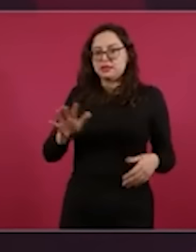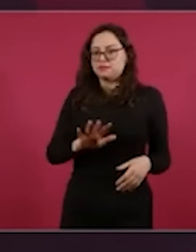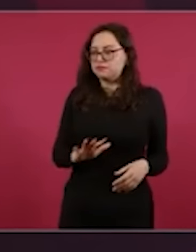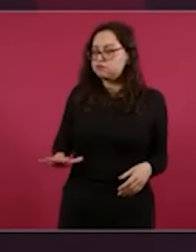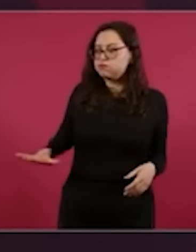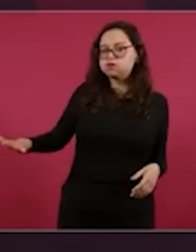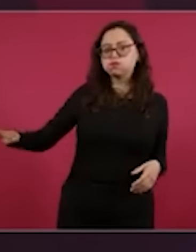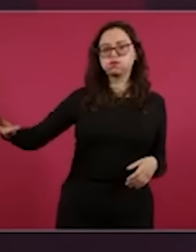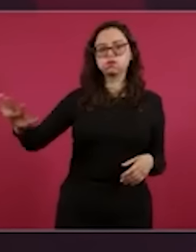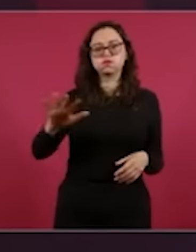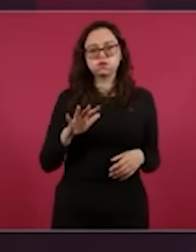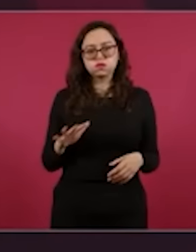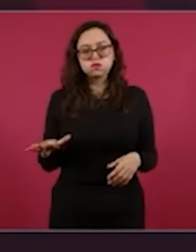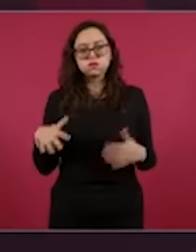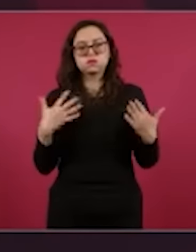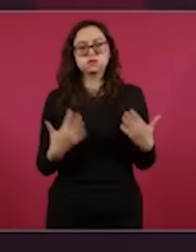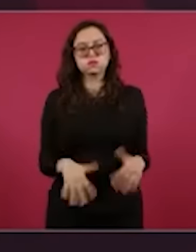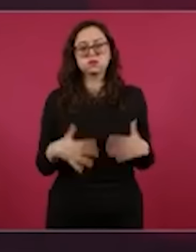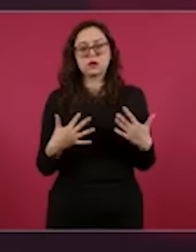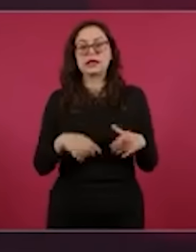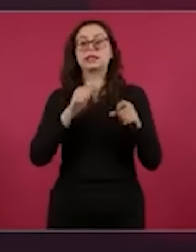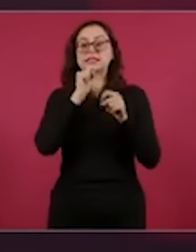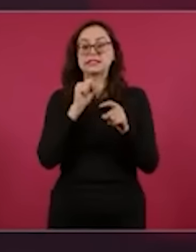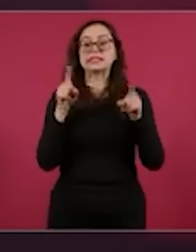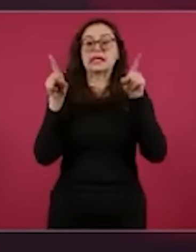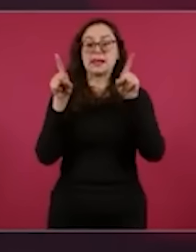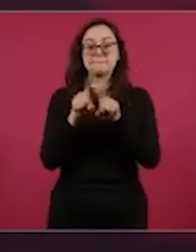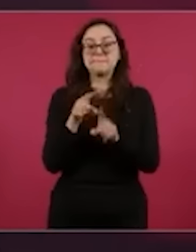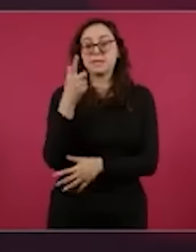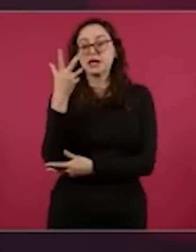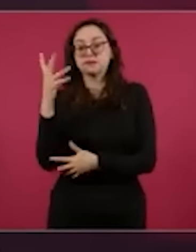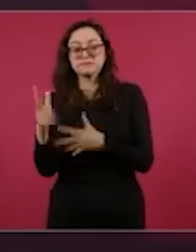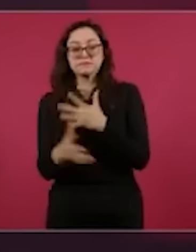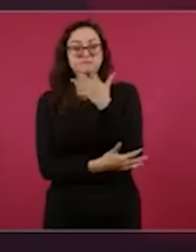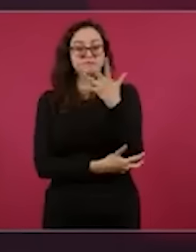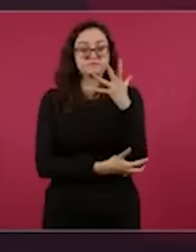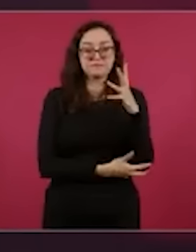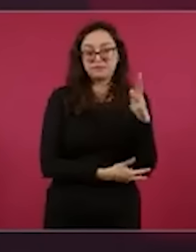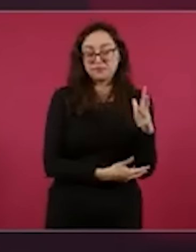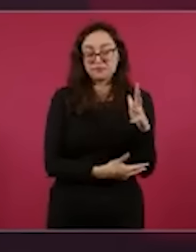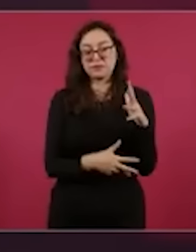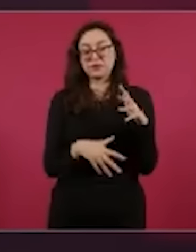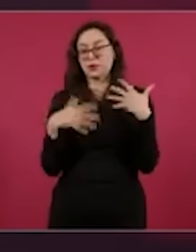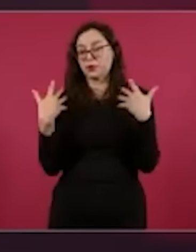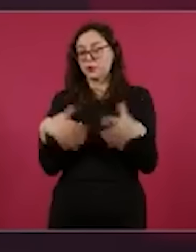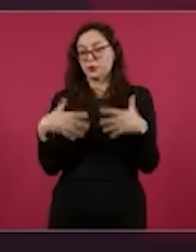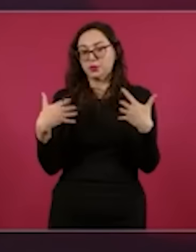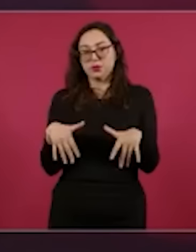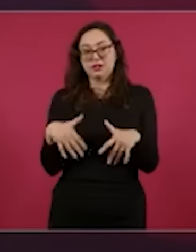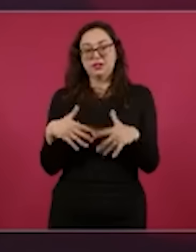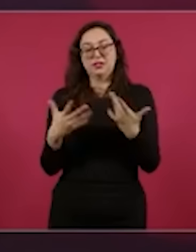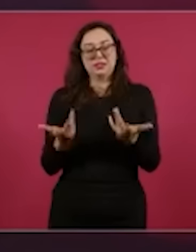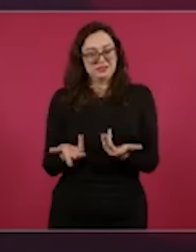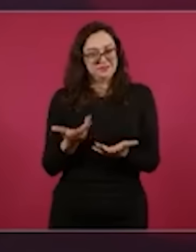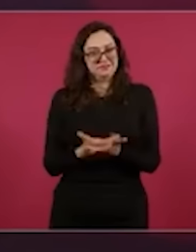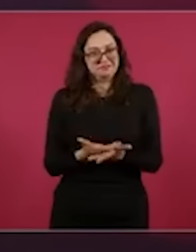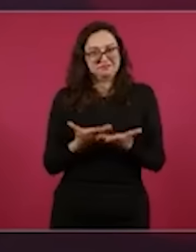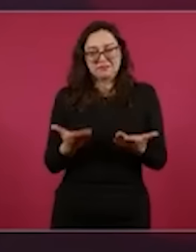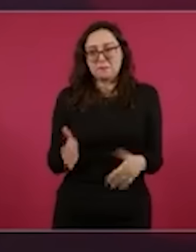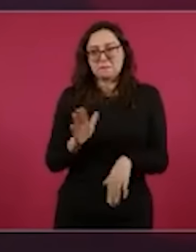su superficie total, también creció en sus áreas verdes y en sus atractivos se multiplicó de